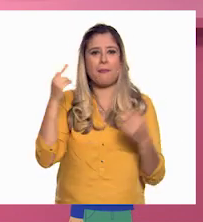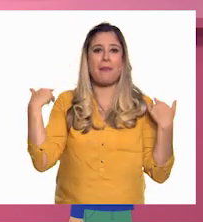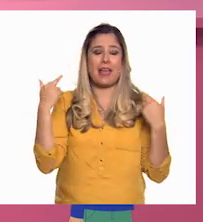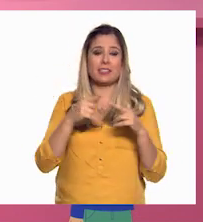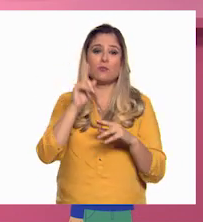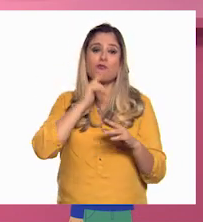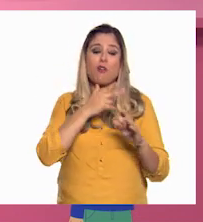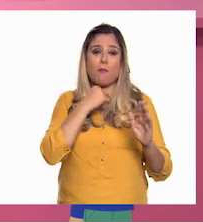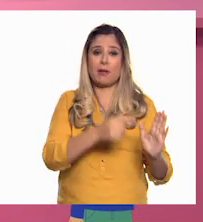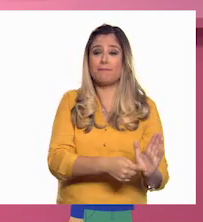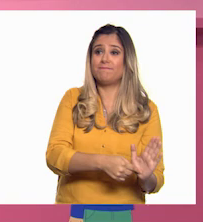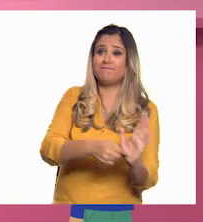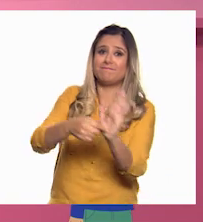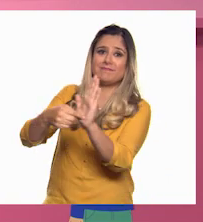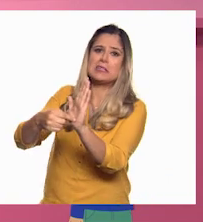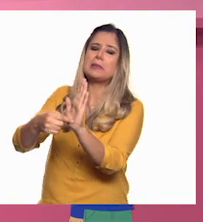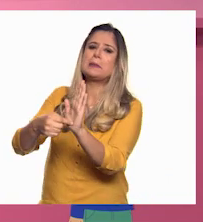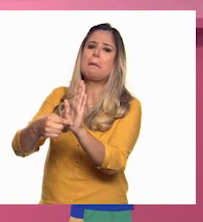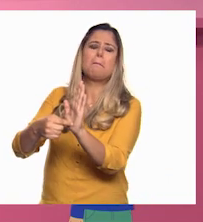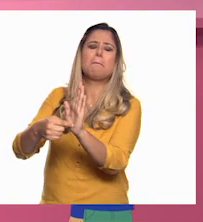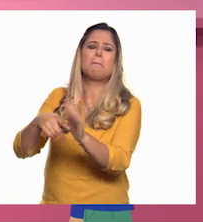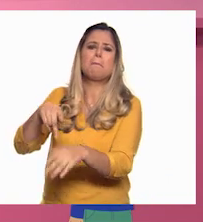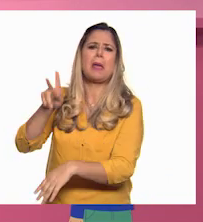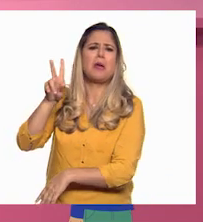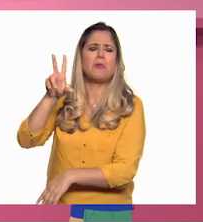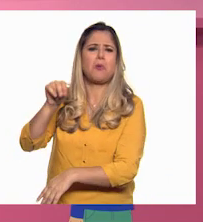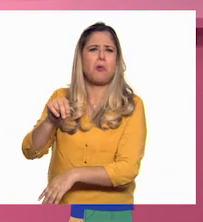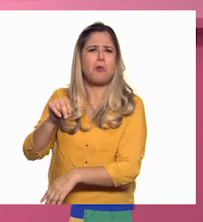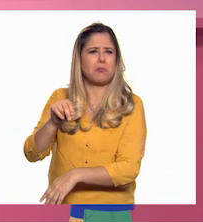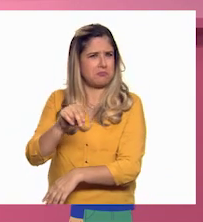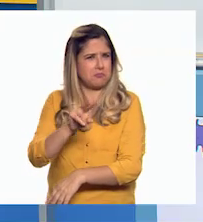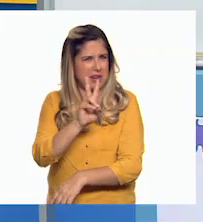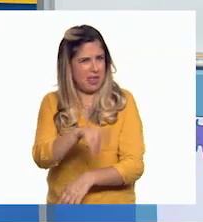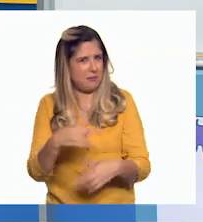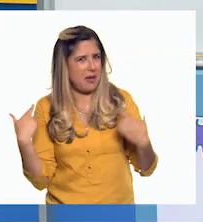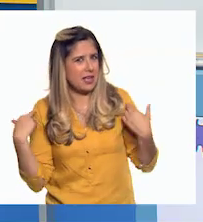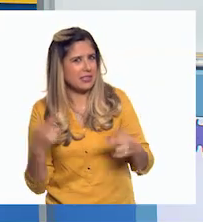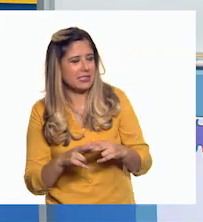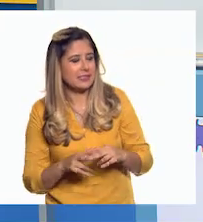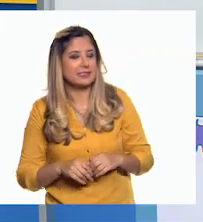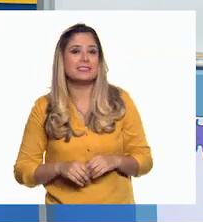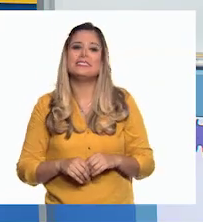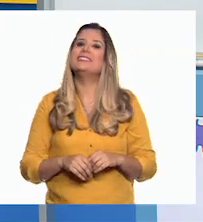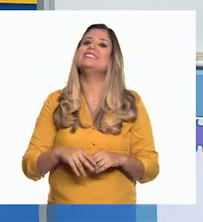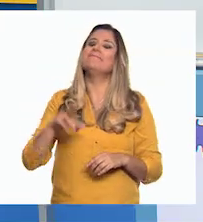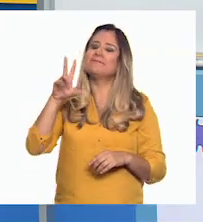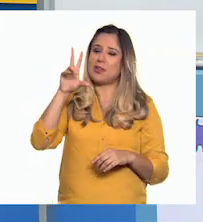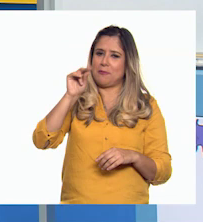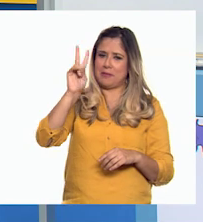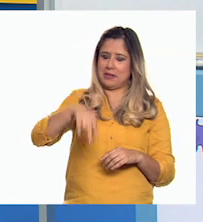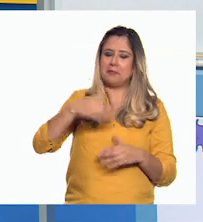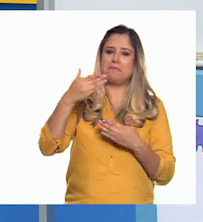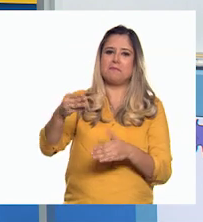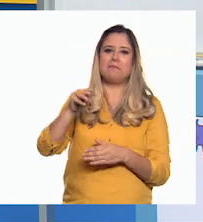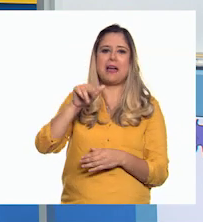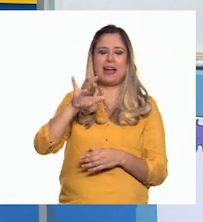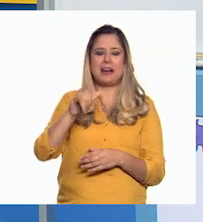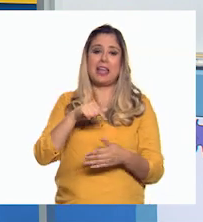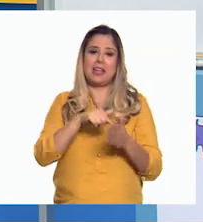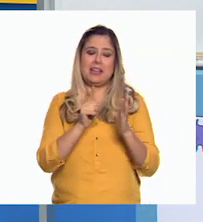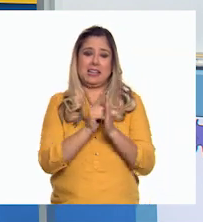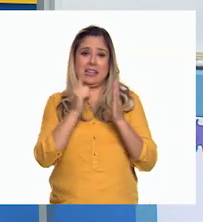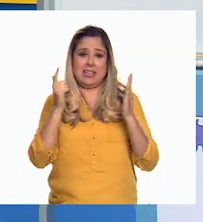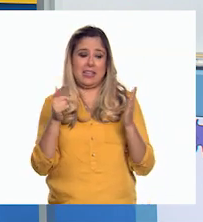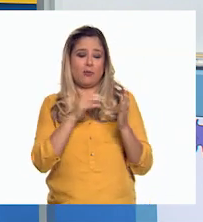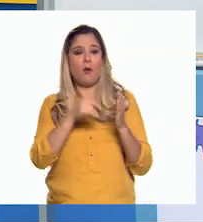maestras y los maestros, pero no. ¿O me equivoco, maestra? No, estás en lo cierto, María. Es un manual para